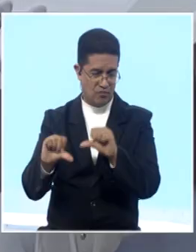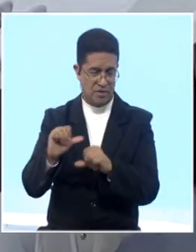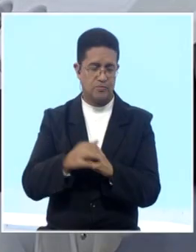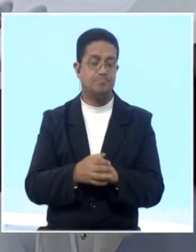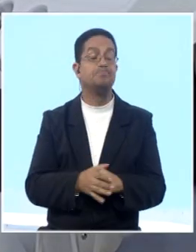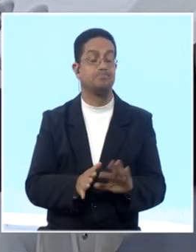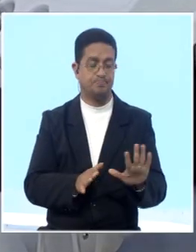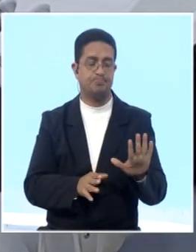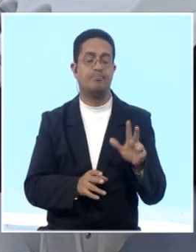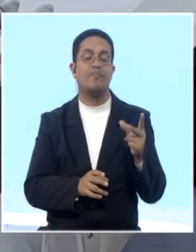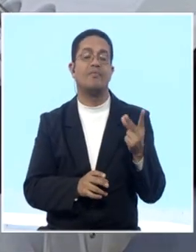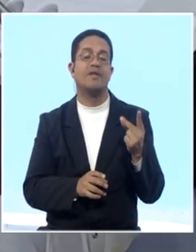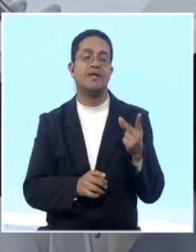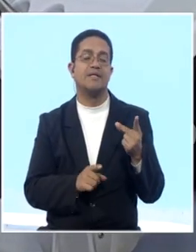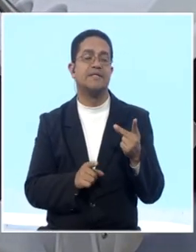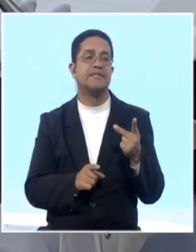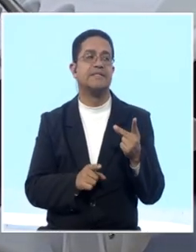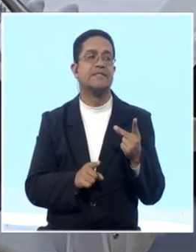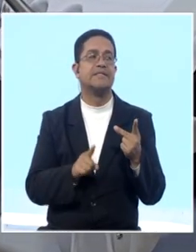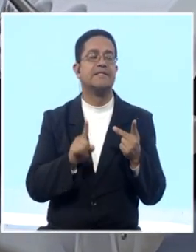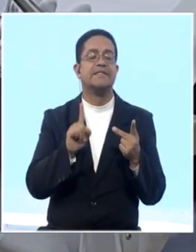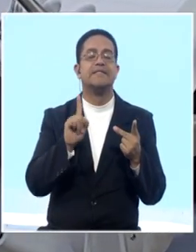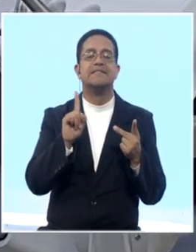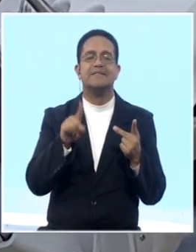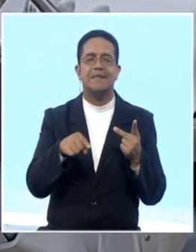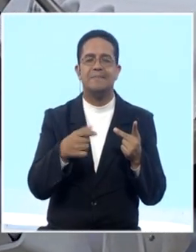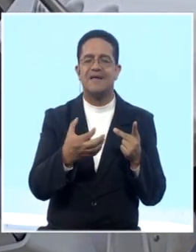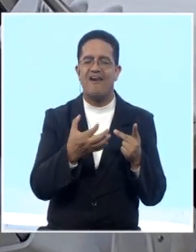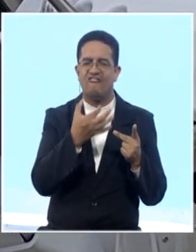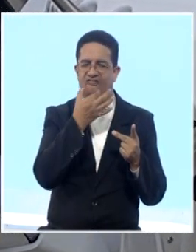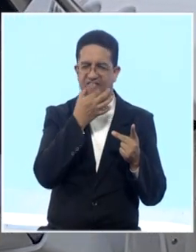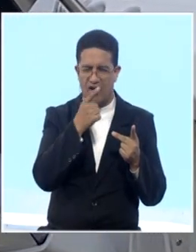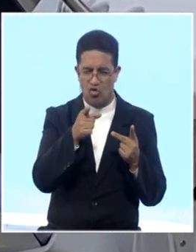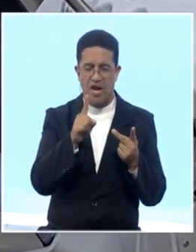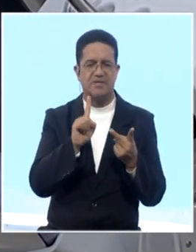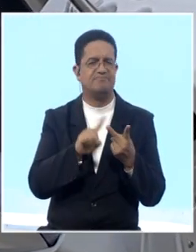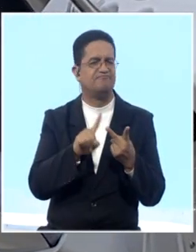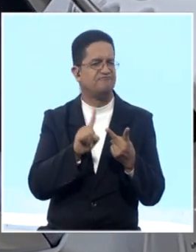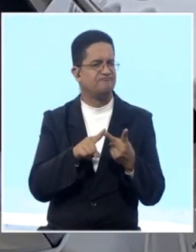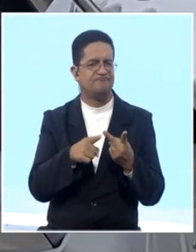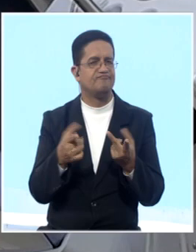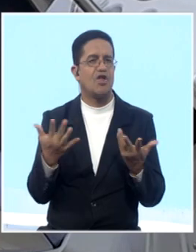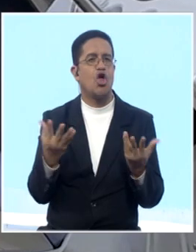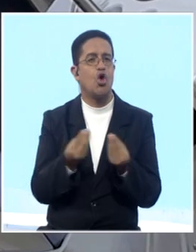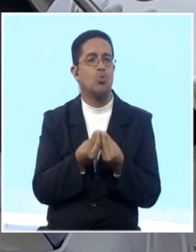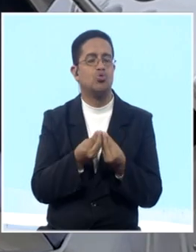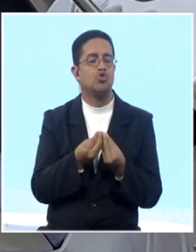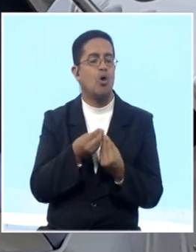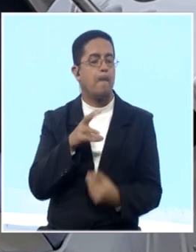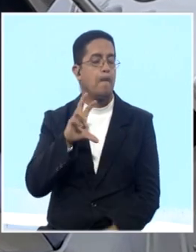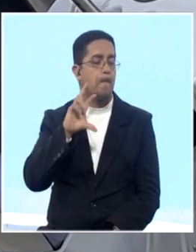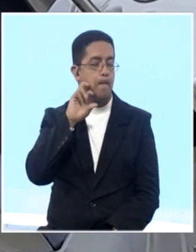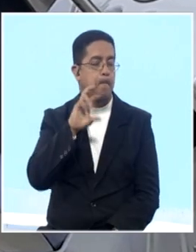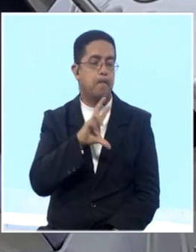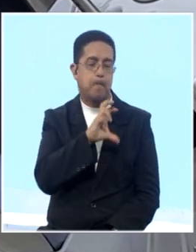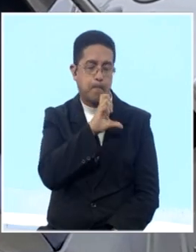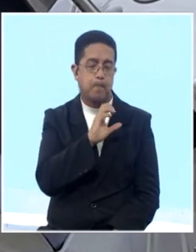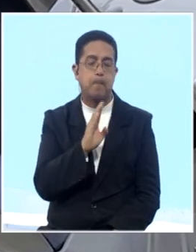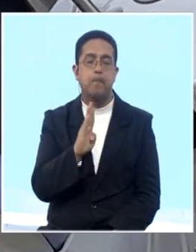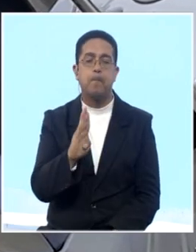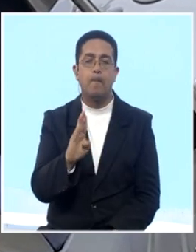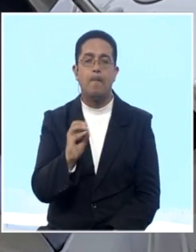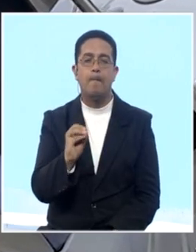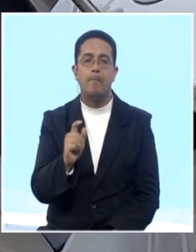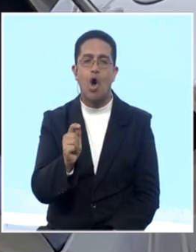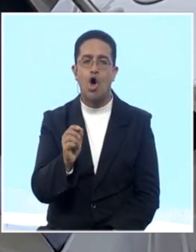utilizamos para tratar el bruxismo, además de la férula oclusal, es tratarlo en conjunto con el uso de toxina botulínica. La toxina